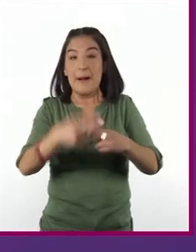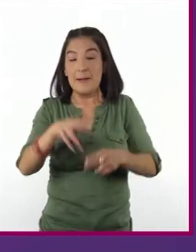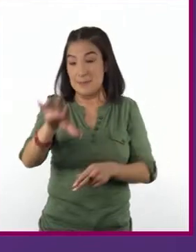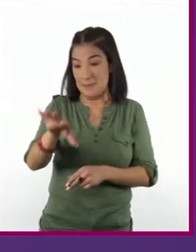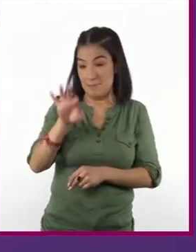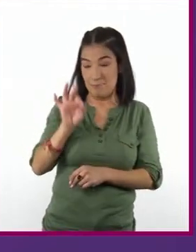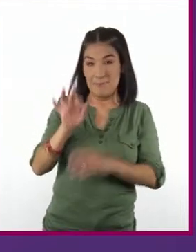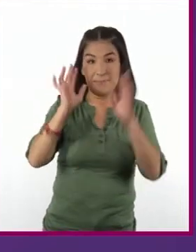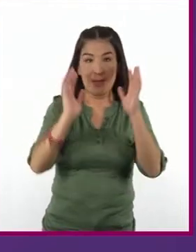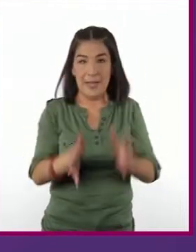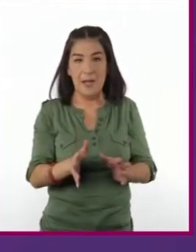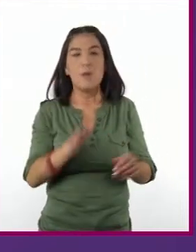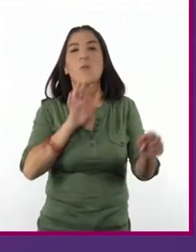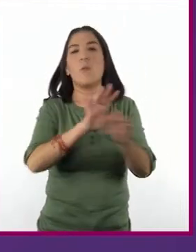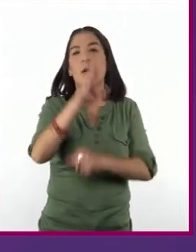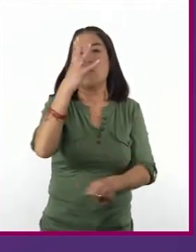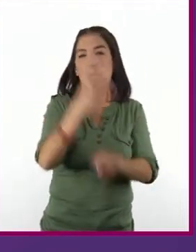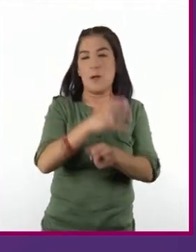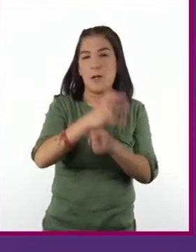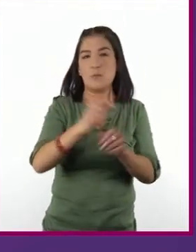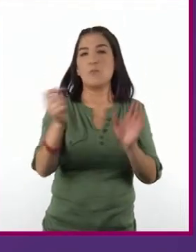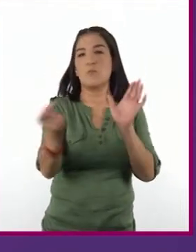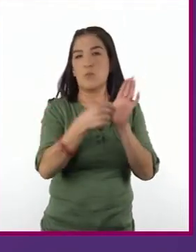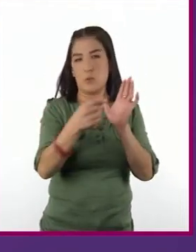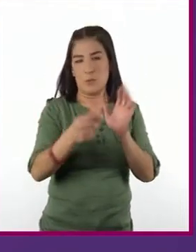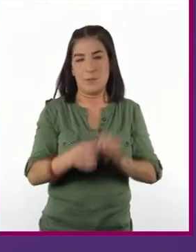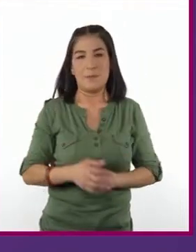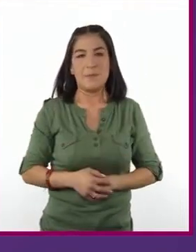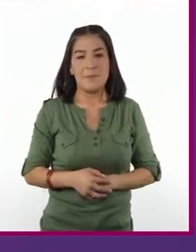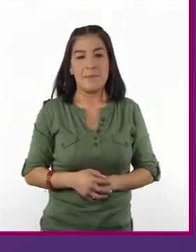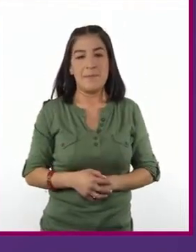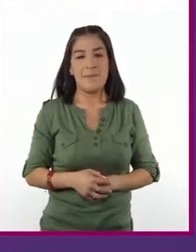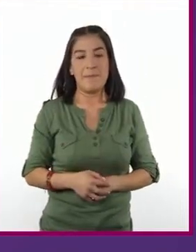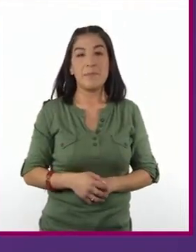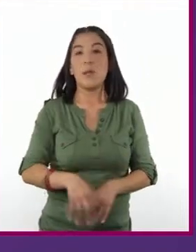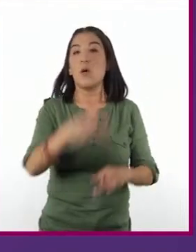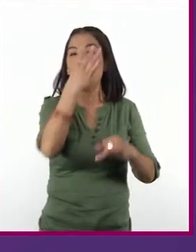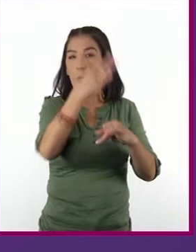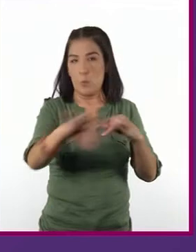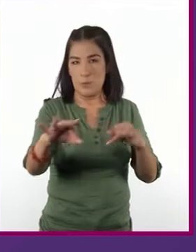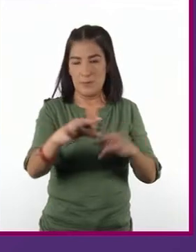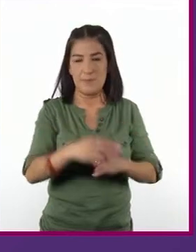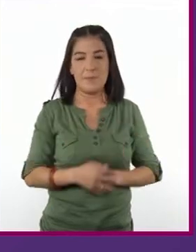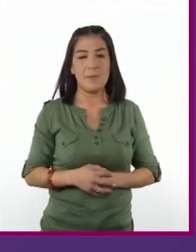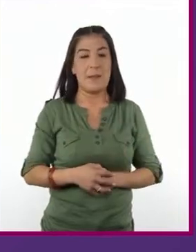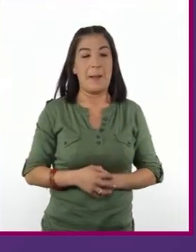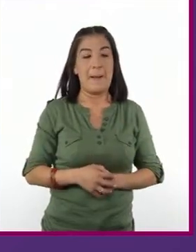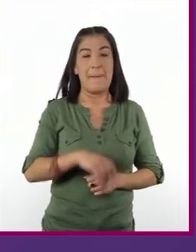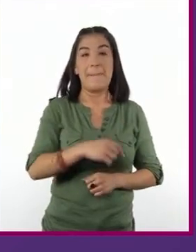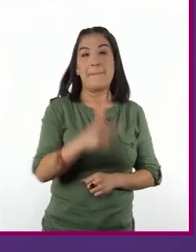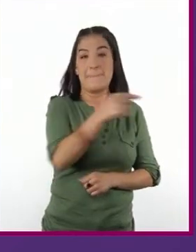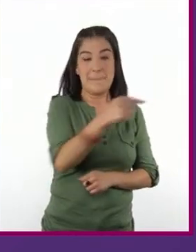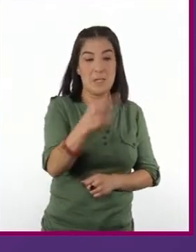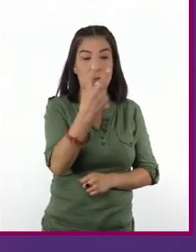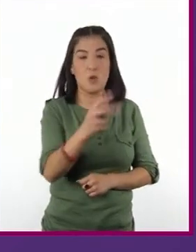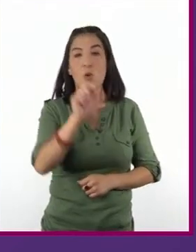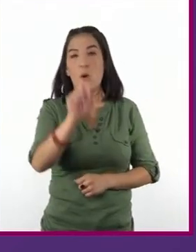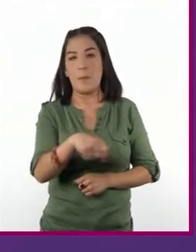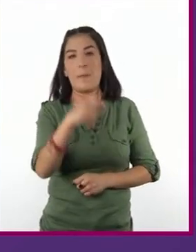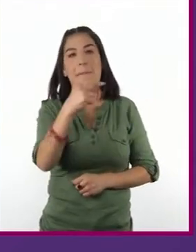encuentren para obtener el cuarto punto de la gráfica. Obtenemos las últimas coordenadas, menos 2, menos